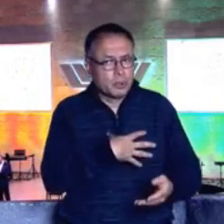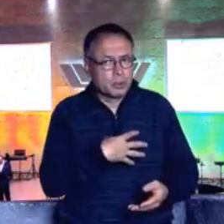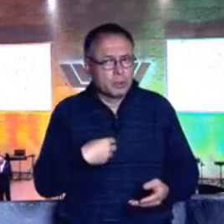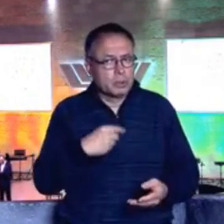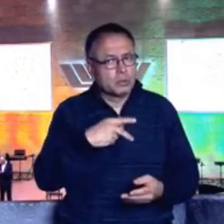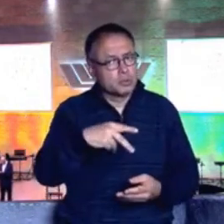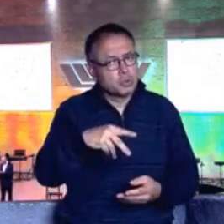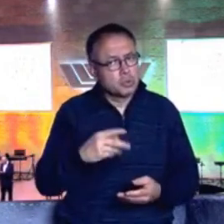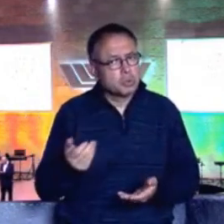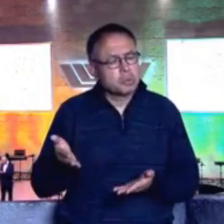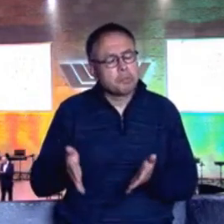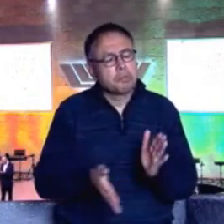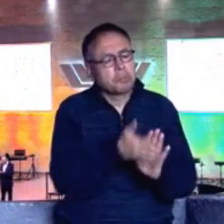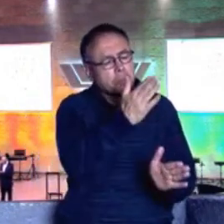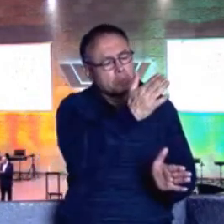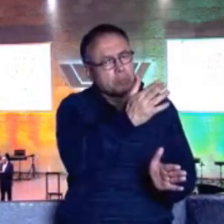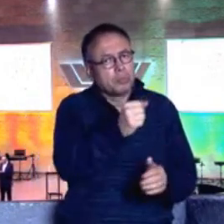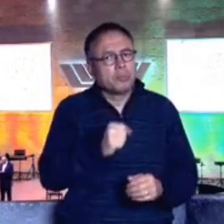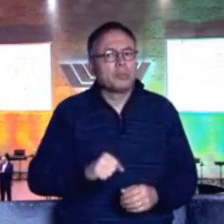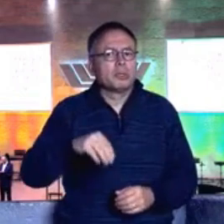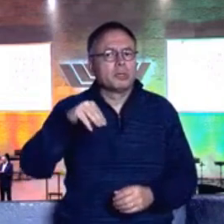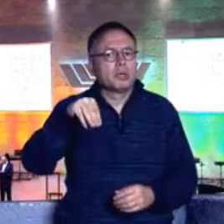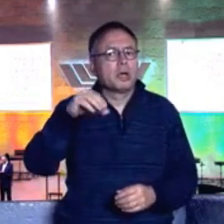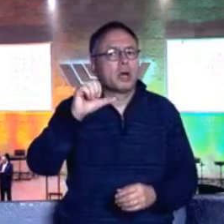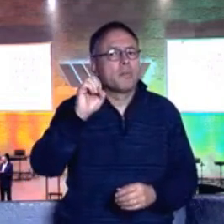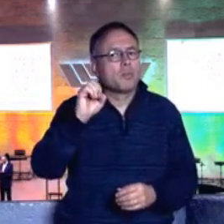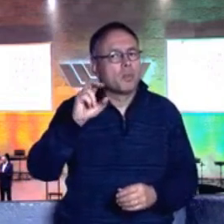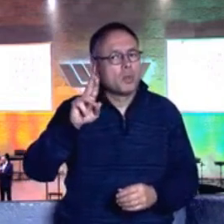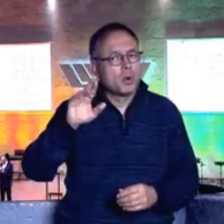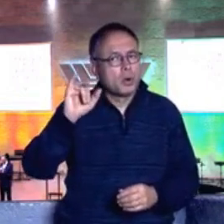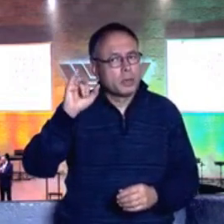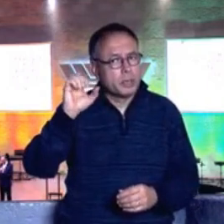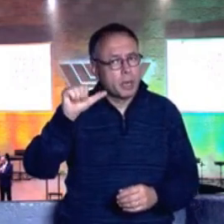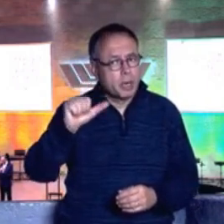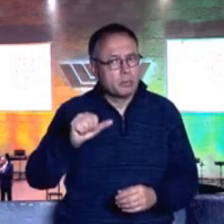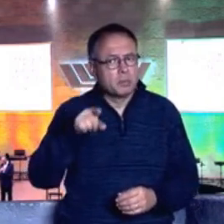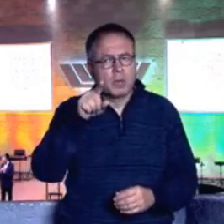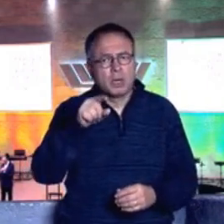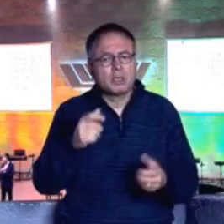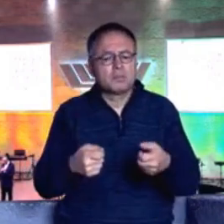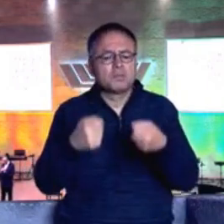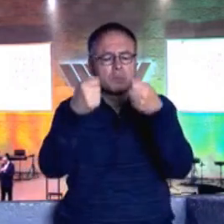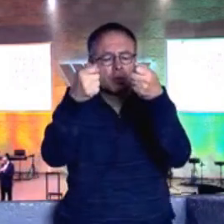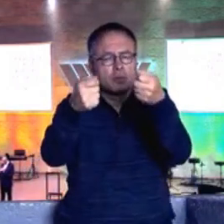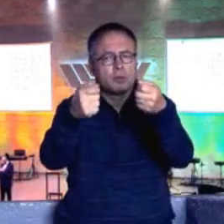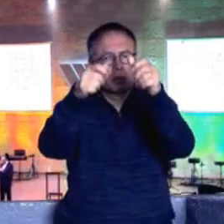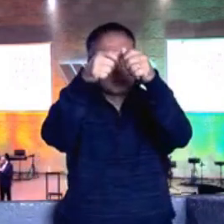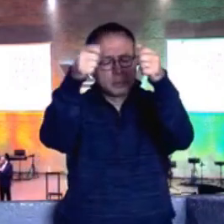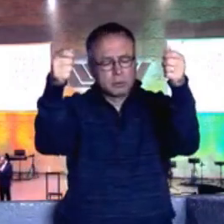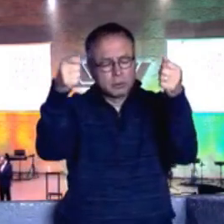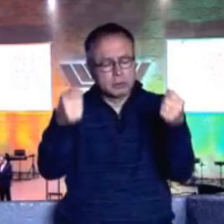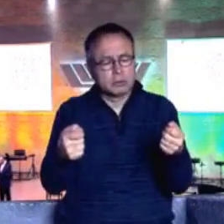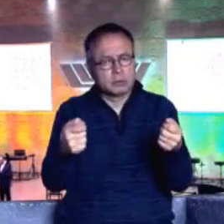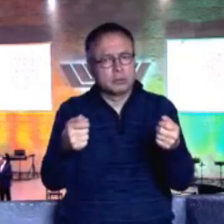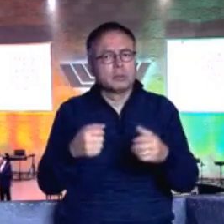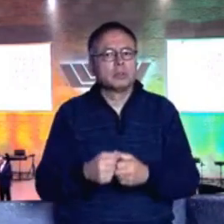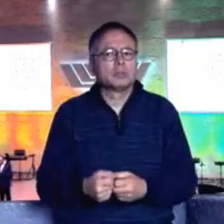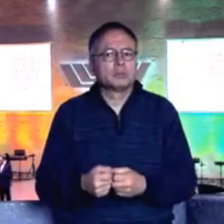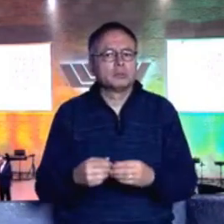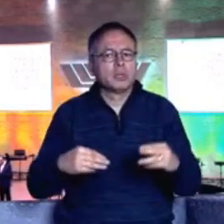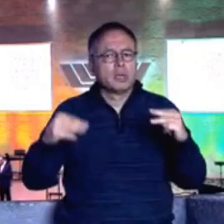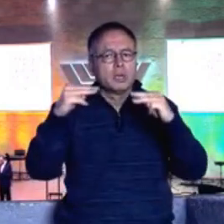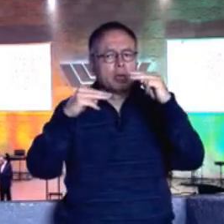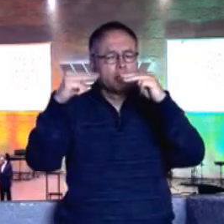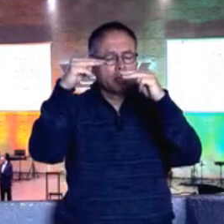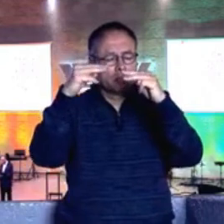y vete a la tierra de moría Ahí me lo ofrecerás en holocausto sobre uno de los montes que yo